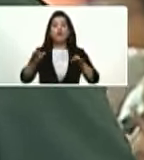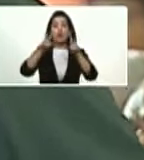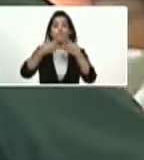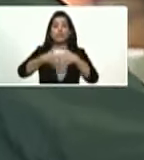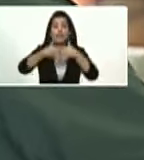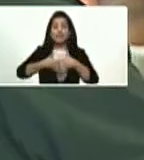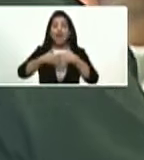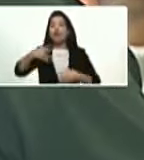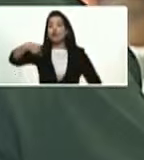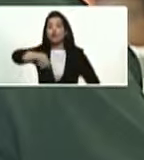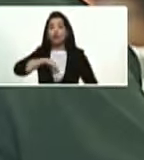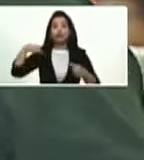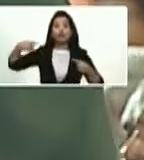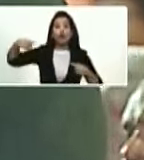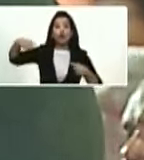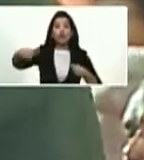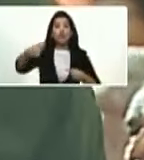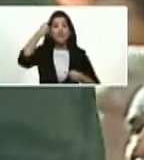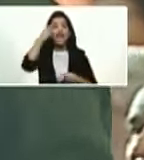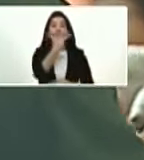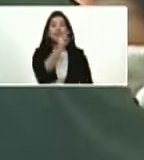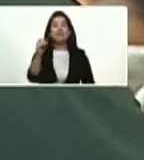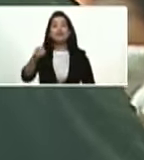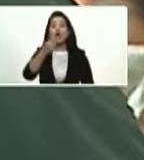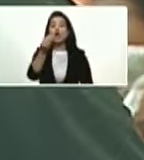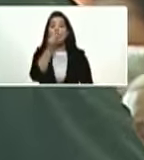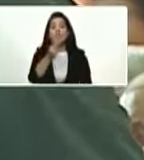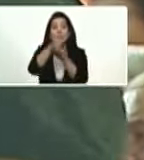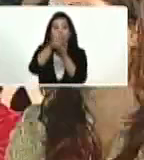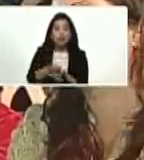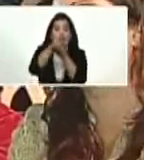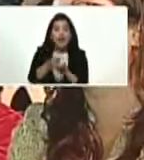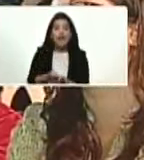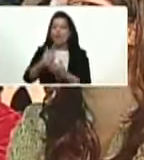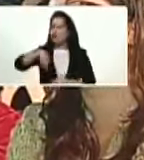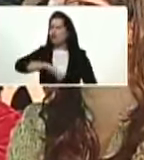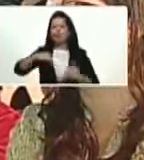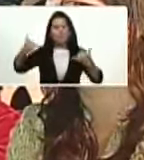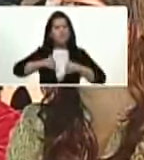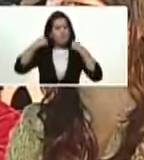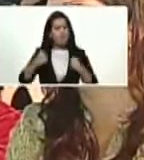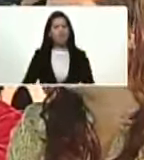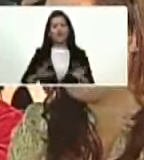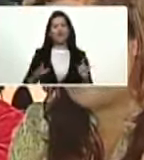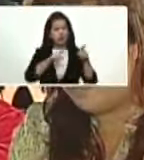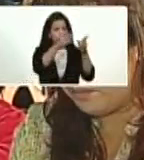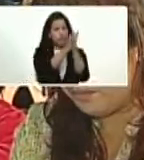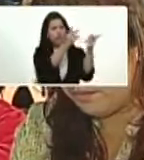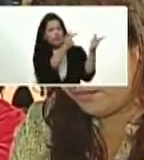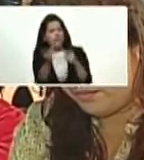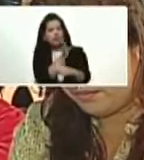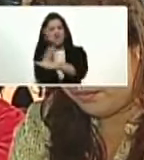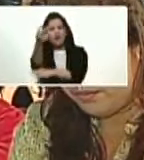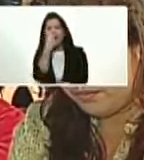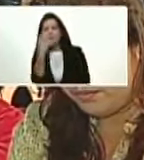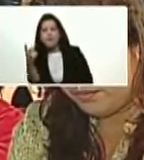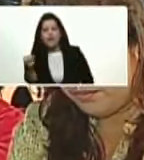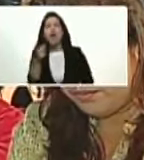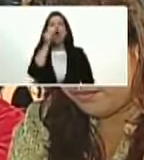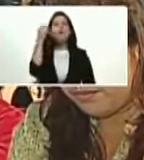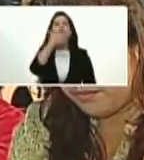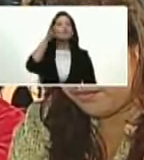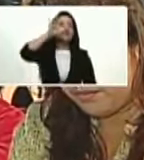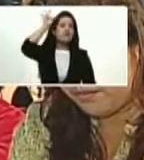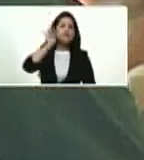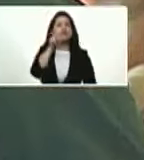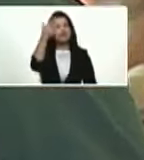de alimentos, presidente. Nos atrevimos a hacer eso. Vaya a verla. Ahí está, el comandante Arias la conoce y nos